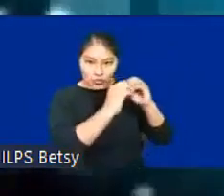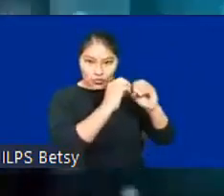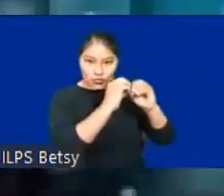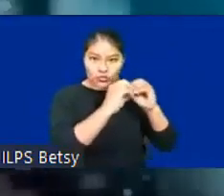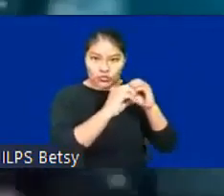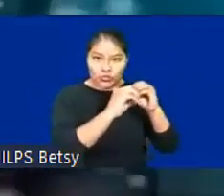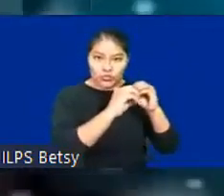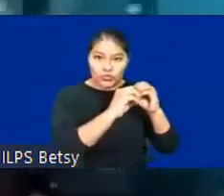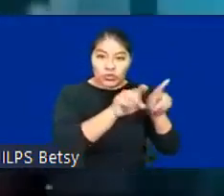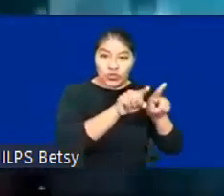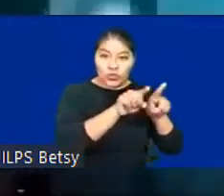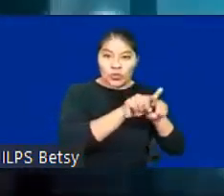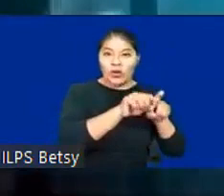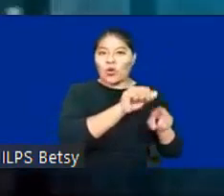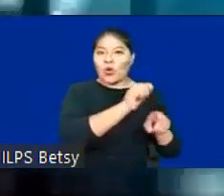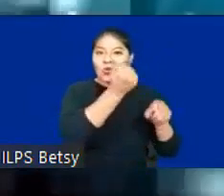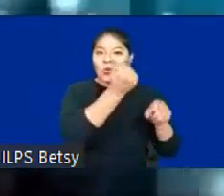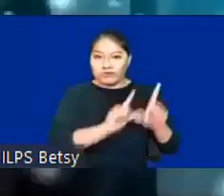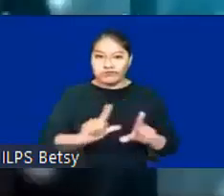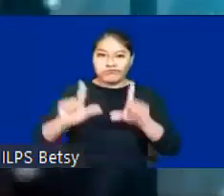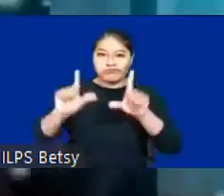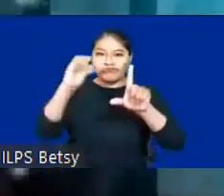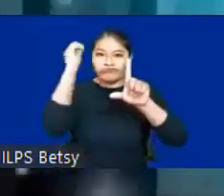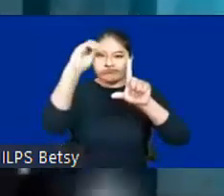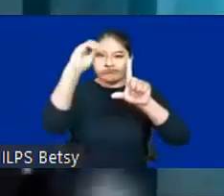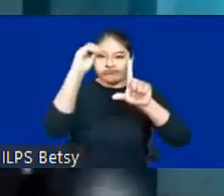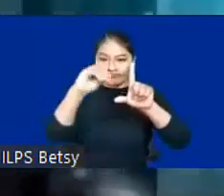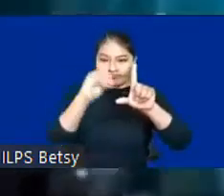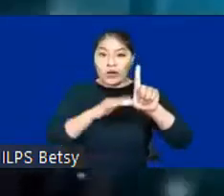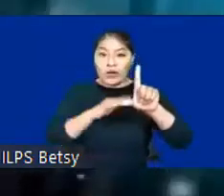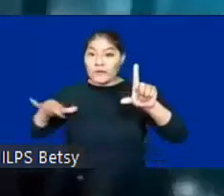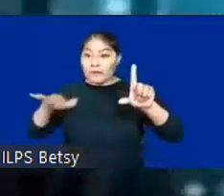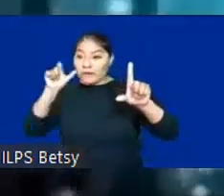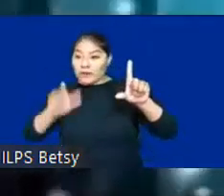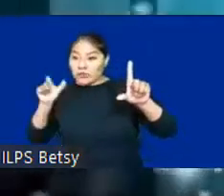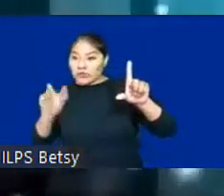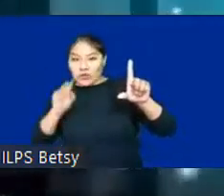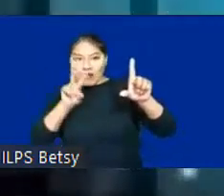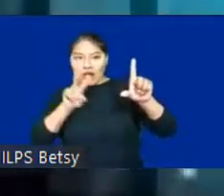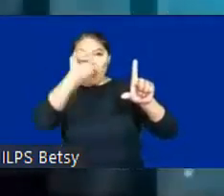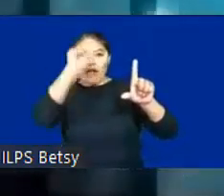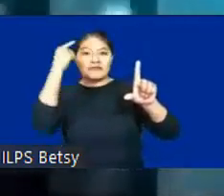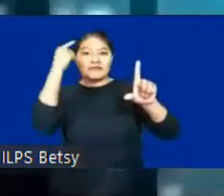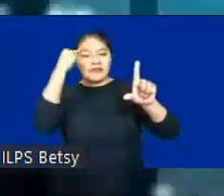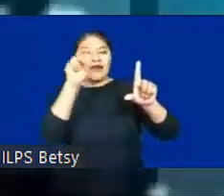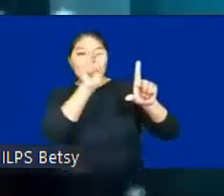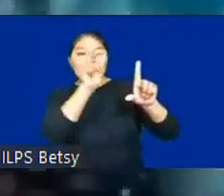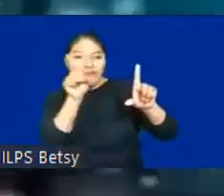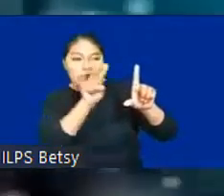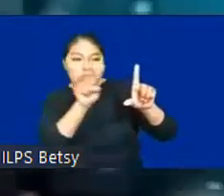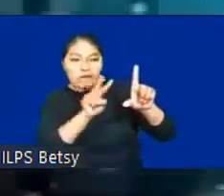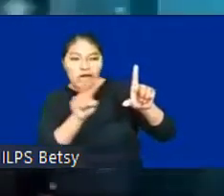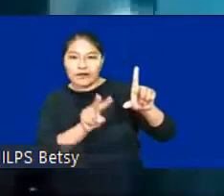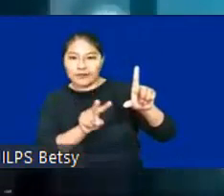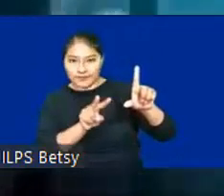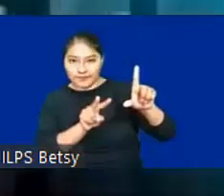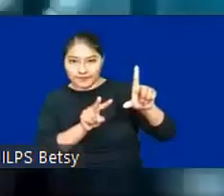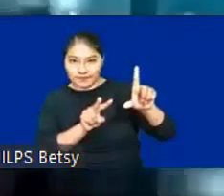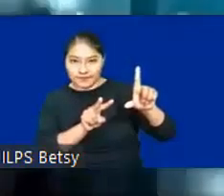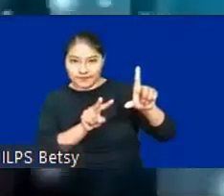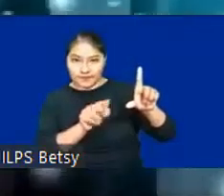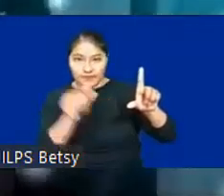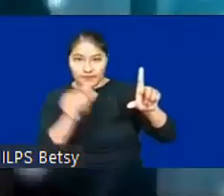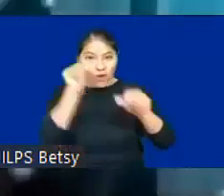el sistema de gestión de seguridad de la información, que antes estaba asociado a otros comités. A